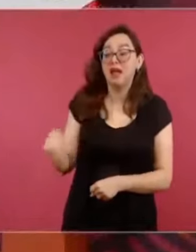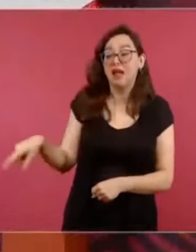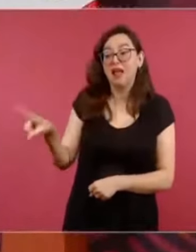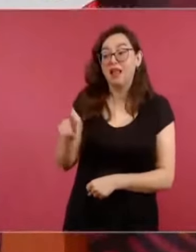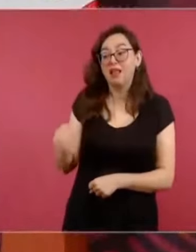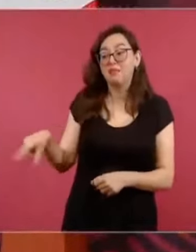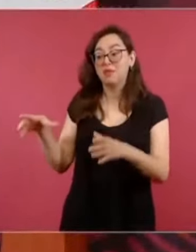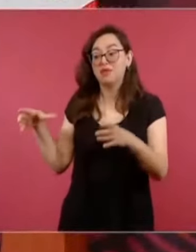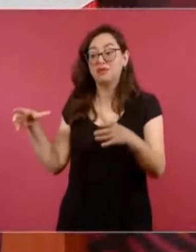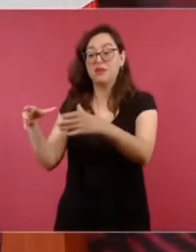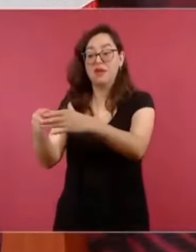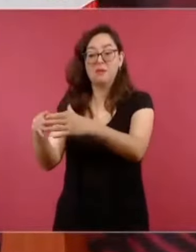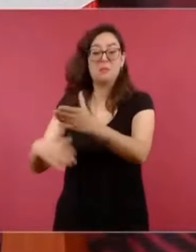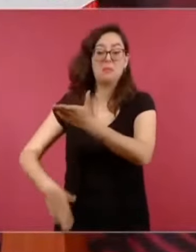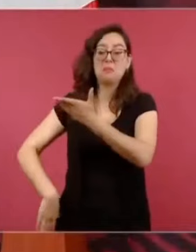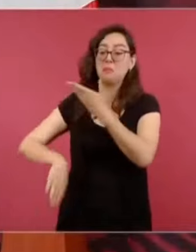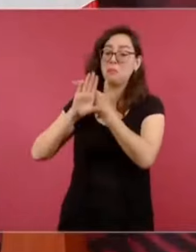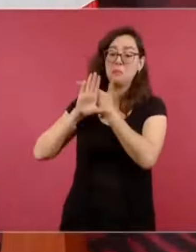oficioso